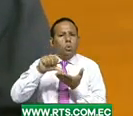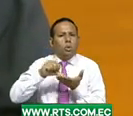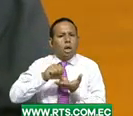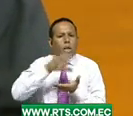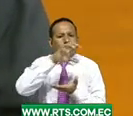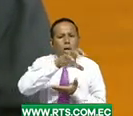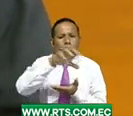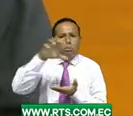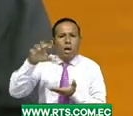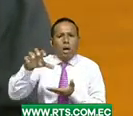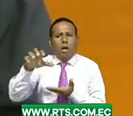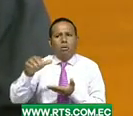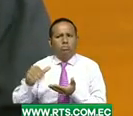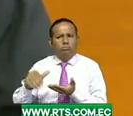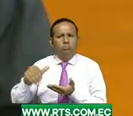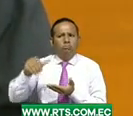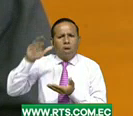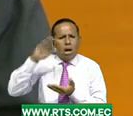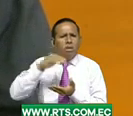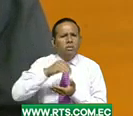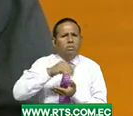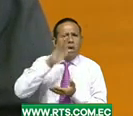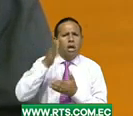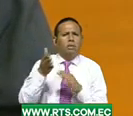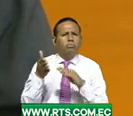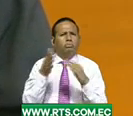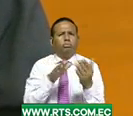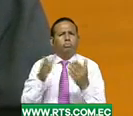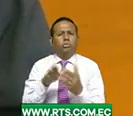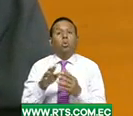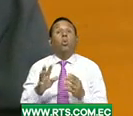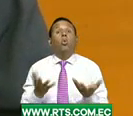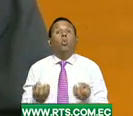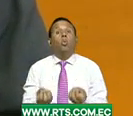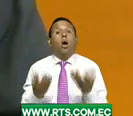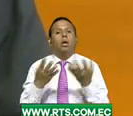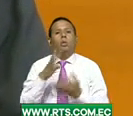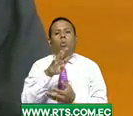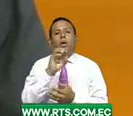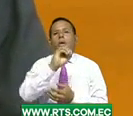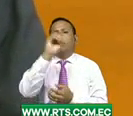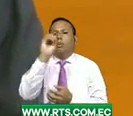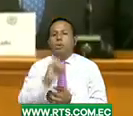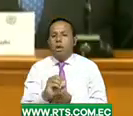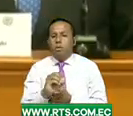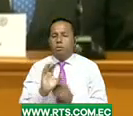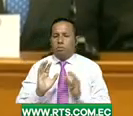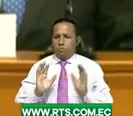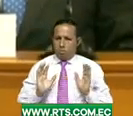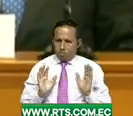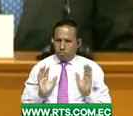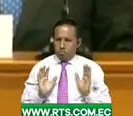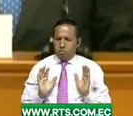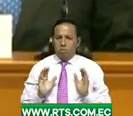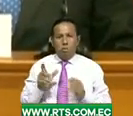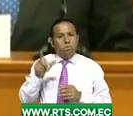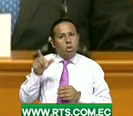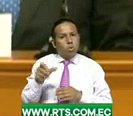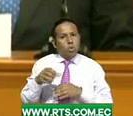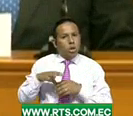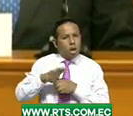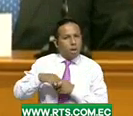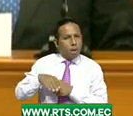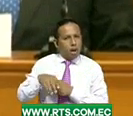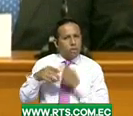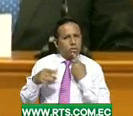que tuvieron tasas de homicidio superiores a 40 por 100.000 habitantes. El embajador norteamericano cree